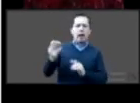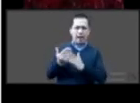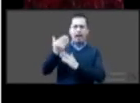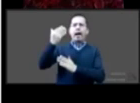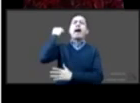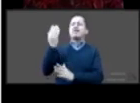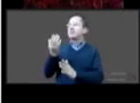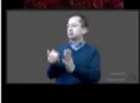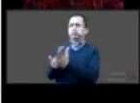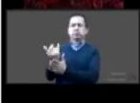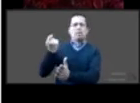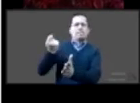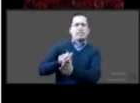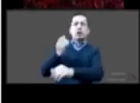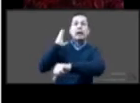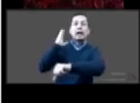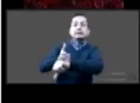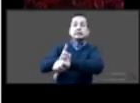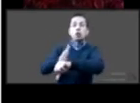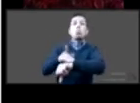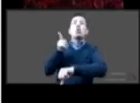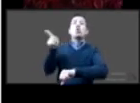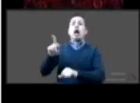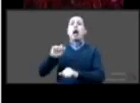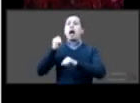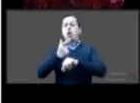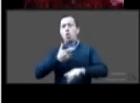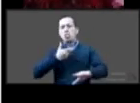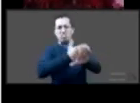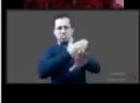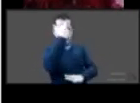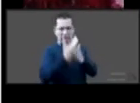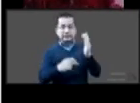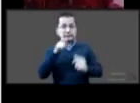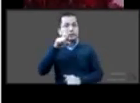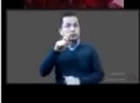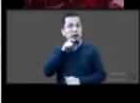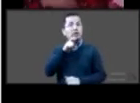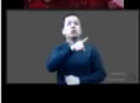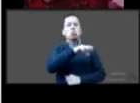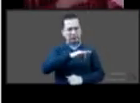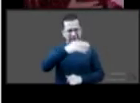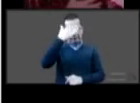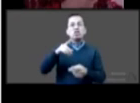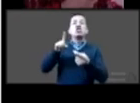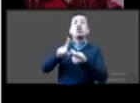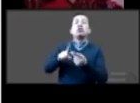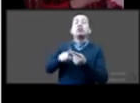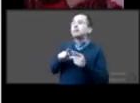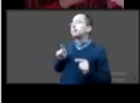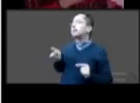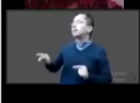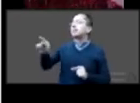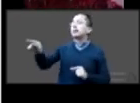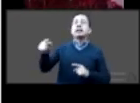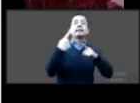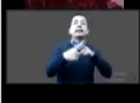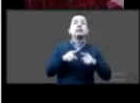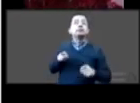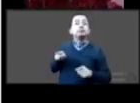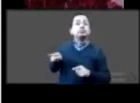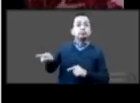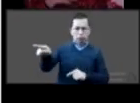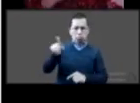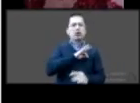por delitos vinculados con esa violencia, ¿no? Esa es una herramienta que recién